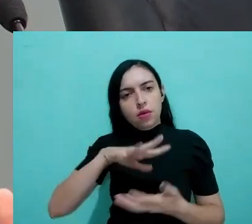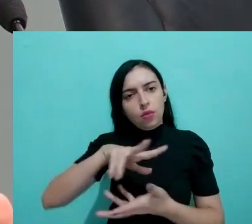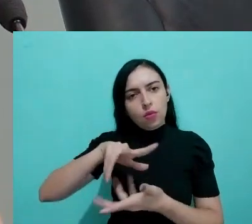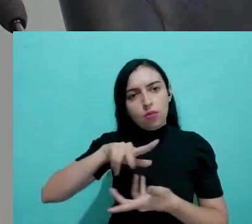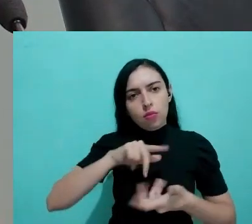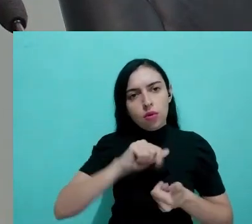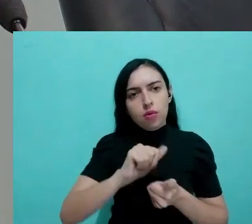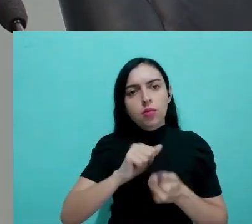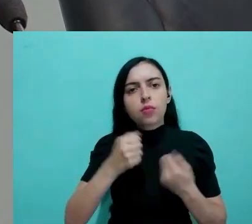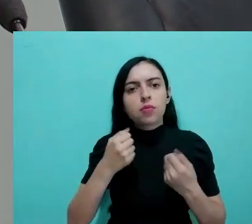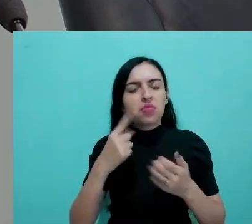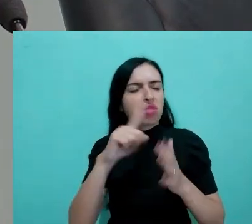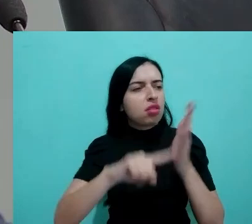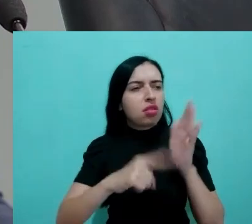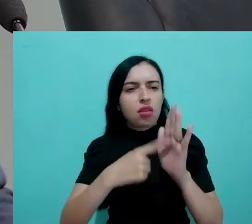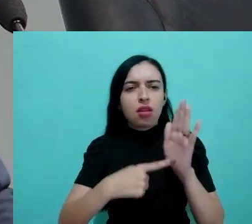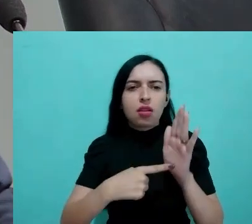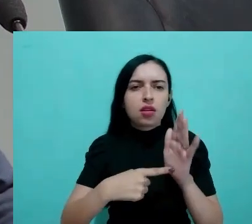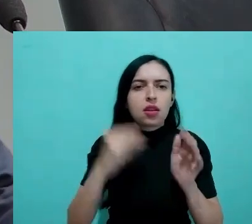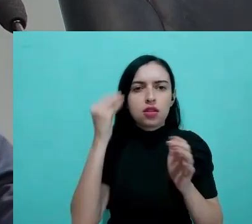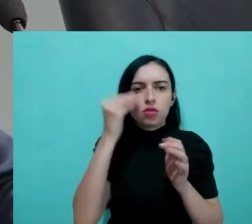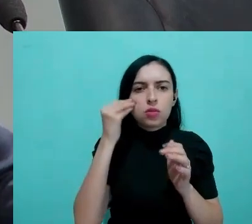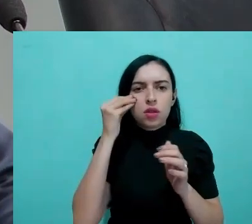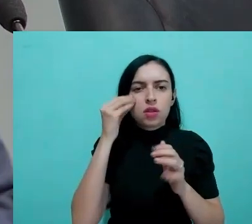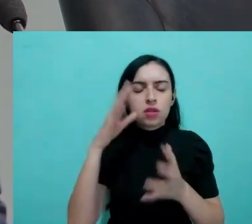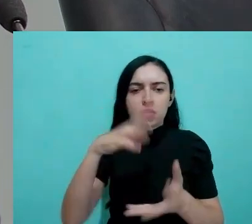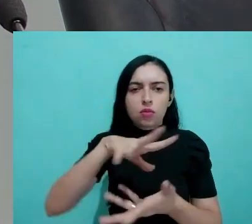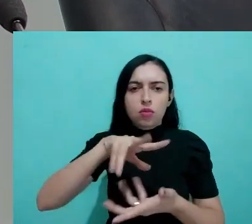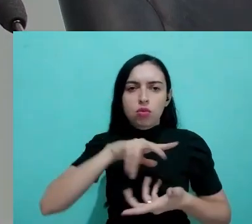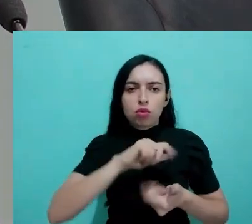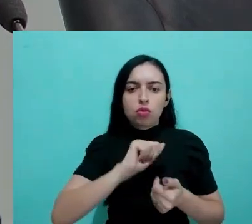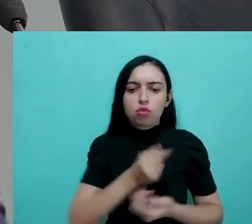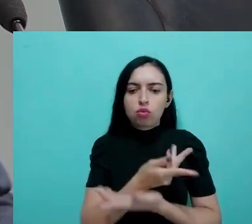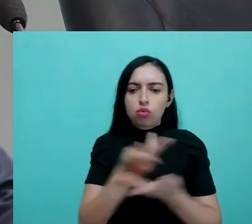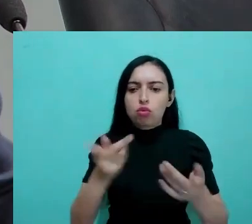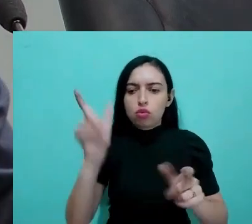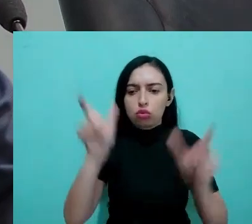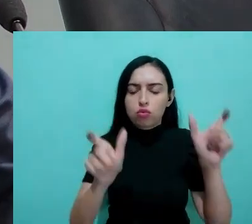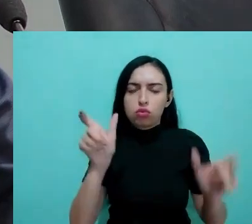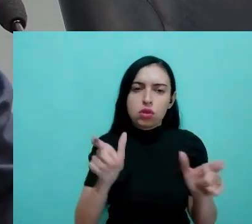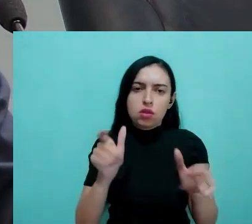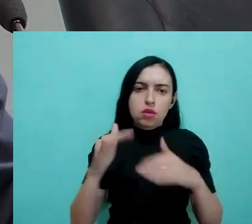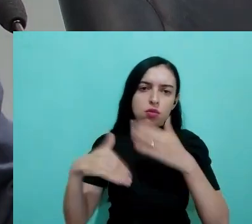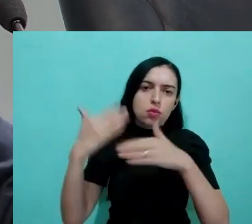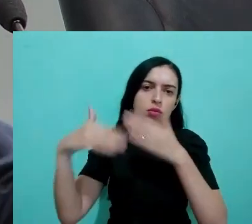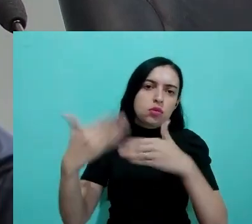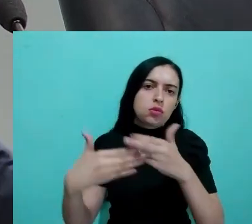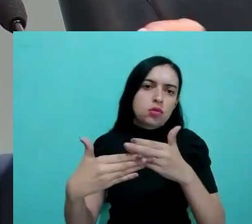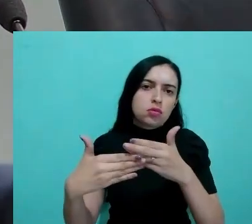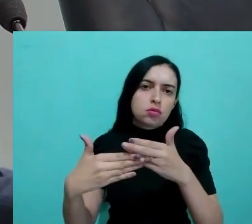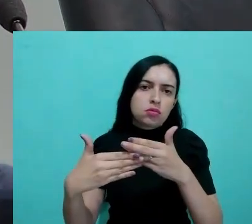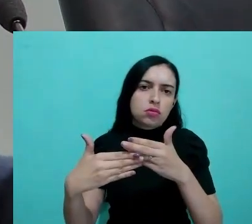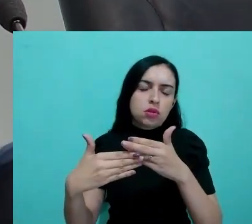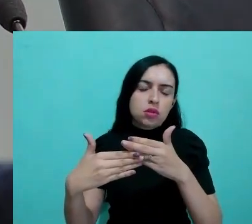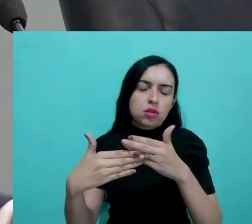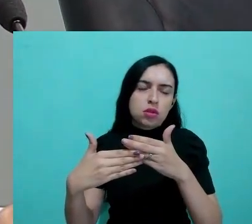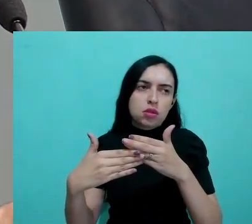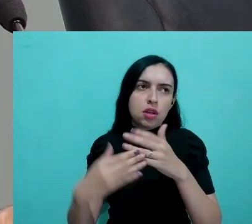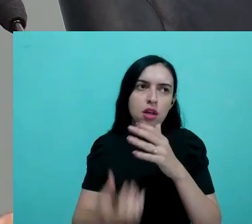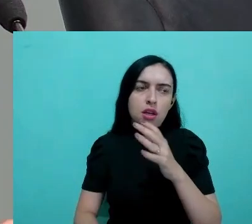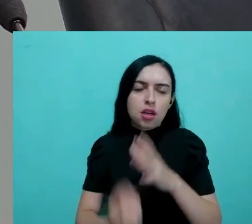debe negar la experiencia revolucionaria a todos los que suceden a la generación fundadora. La paradoja